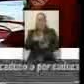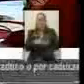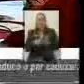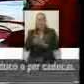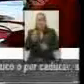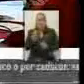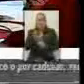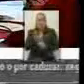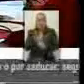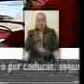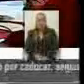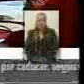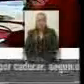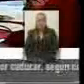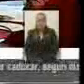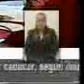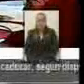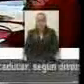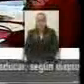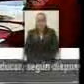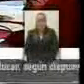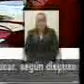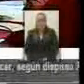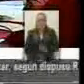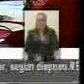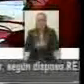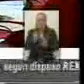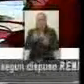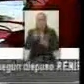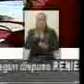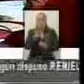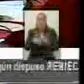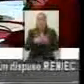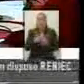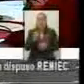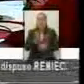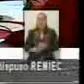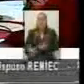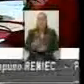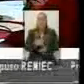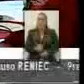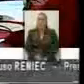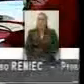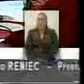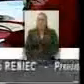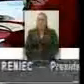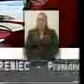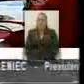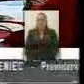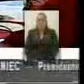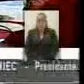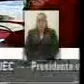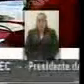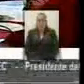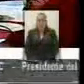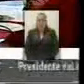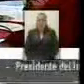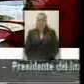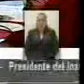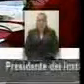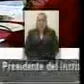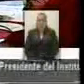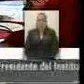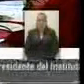trabajador de allí ha debido sacar su 10% de las utilidades a las empresas, porque esos 340 eran utilidades